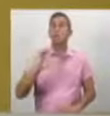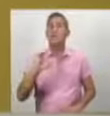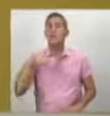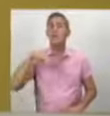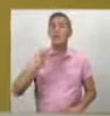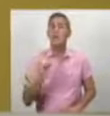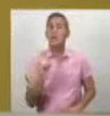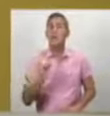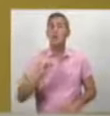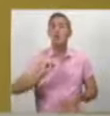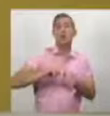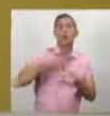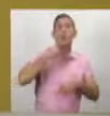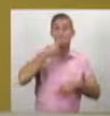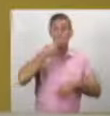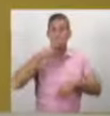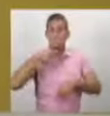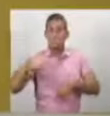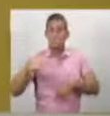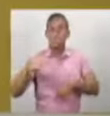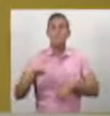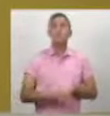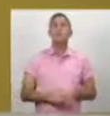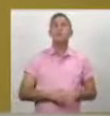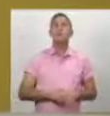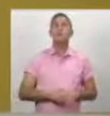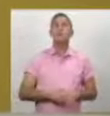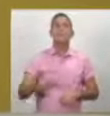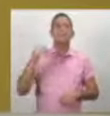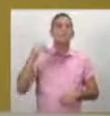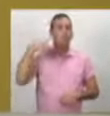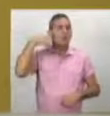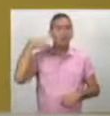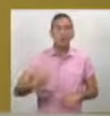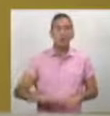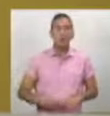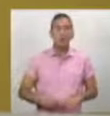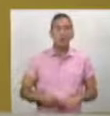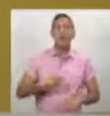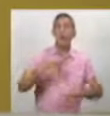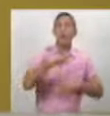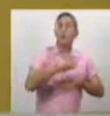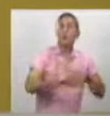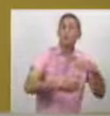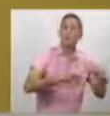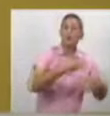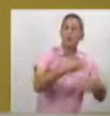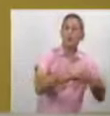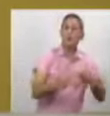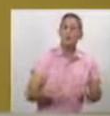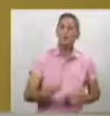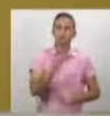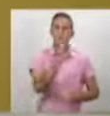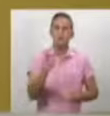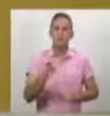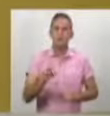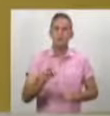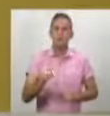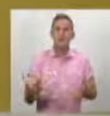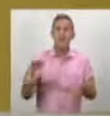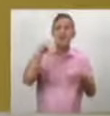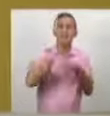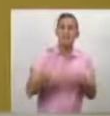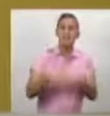carbono. Sin saber que la respiración es un proceso celular que sucede en el interior de nuestro